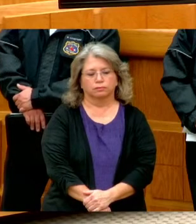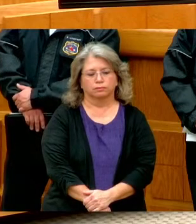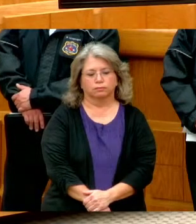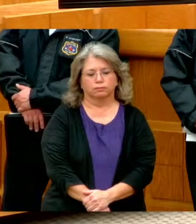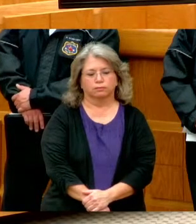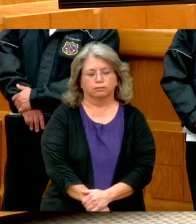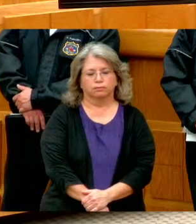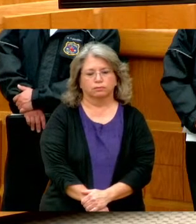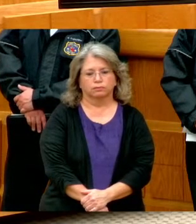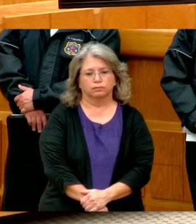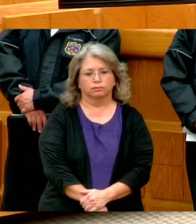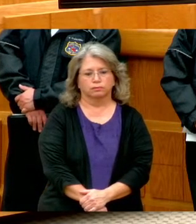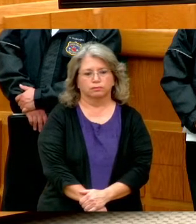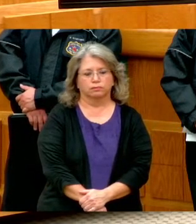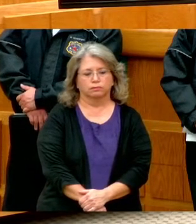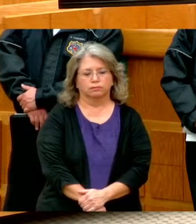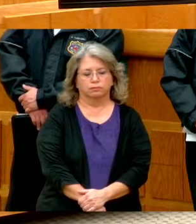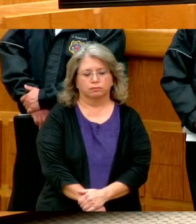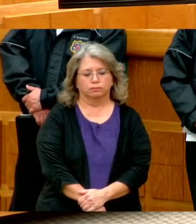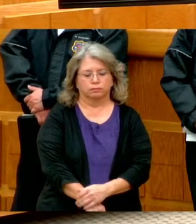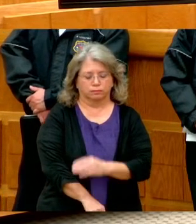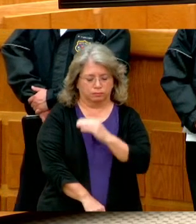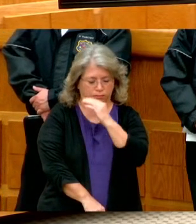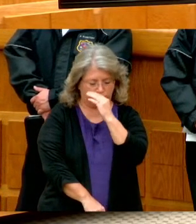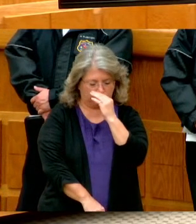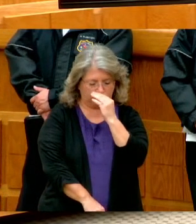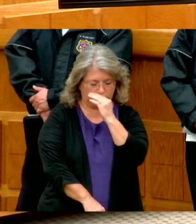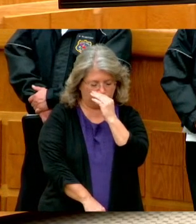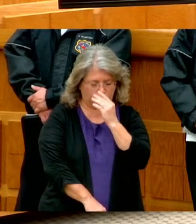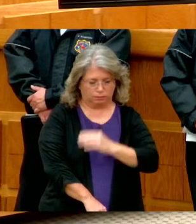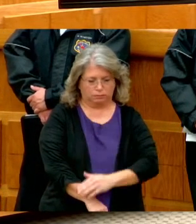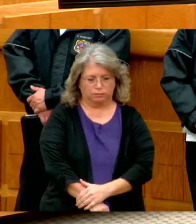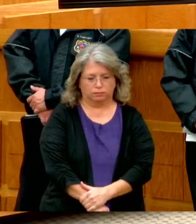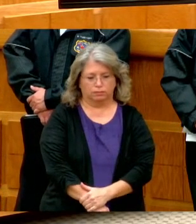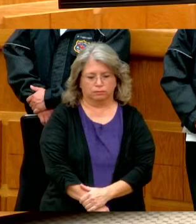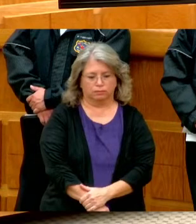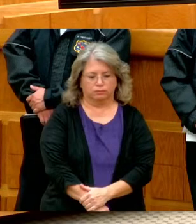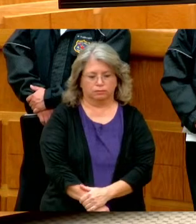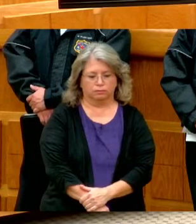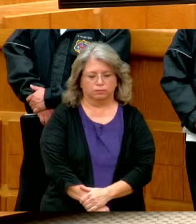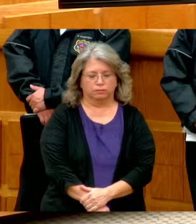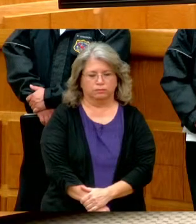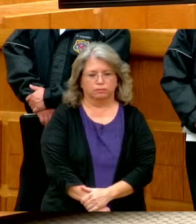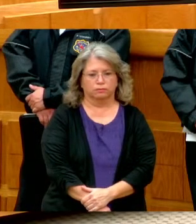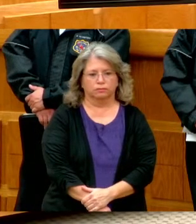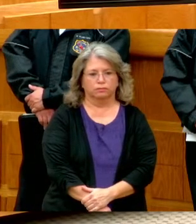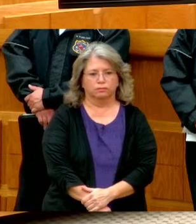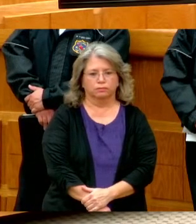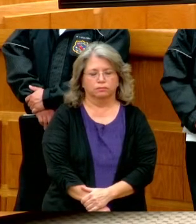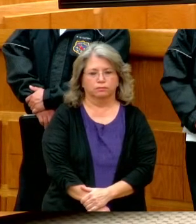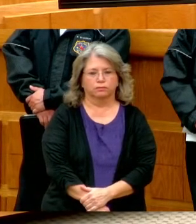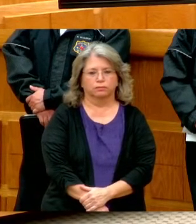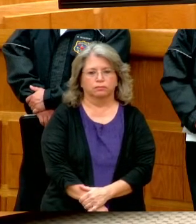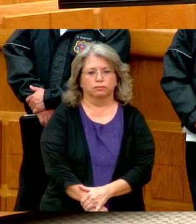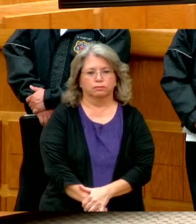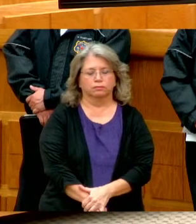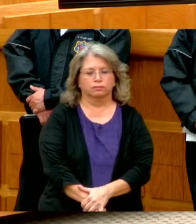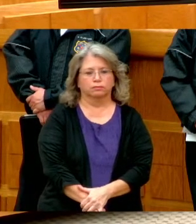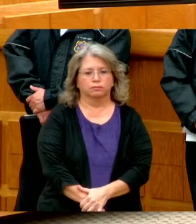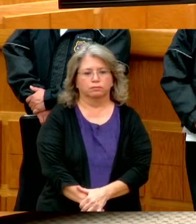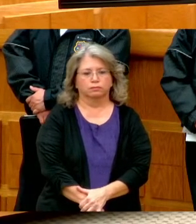decir que vamos a estar listos a estar afuera de nuestra casa, ir a